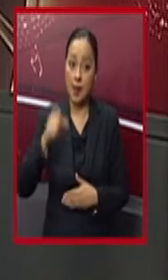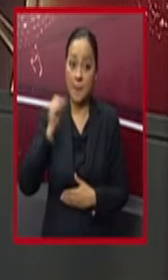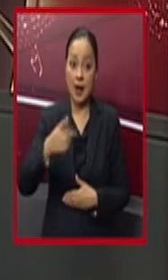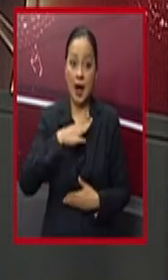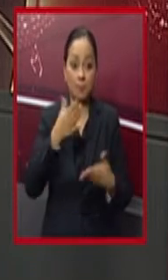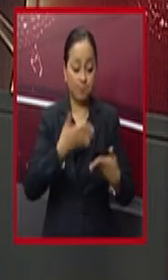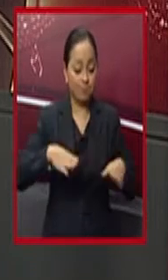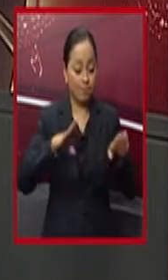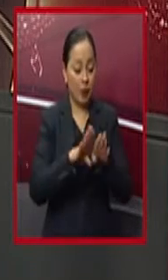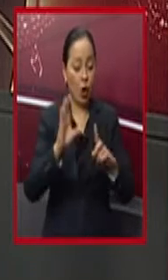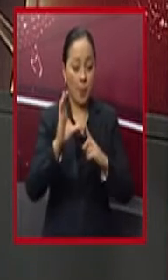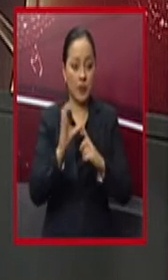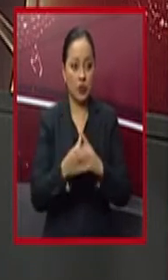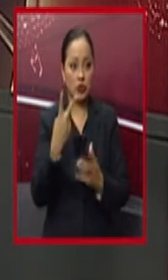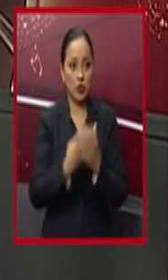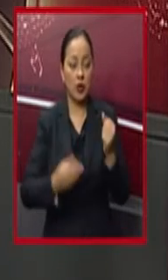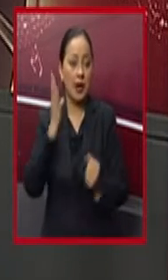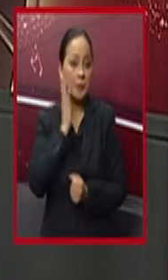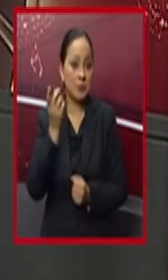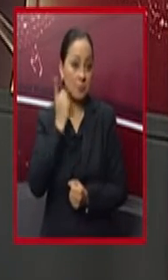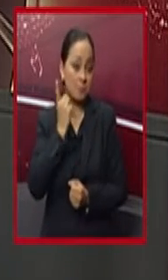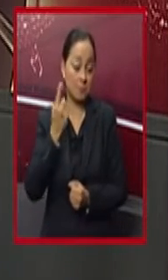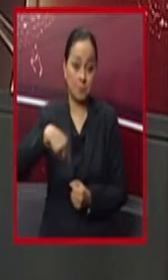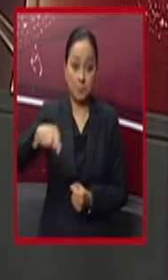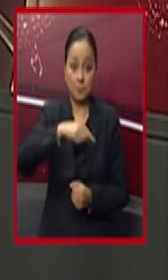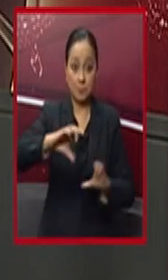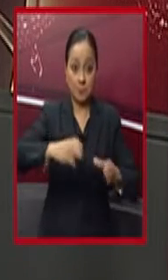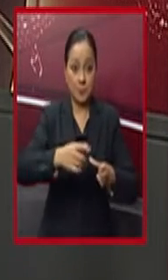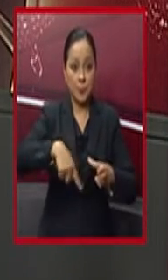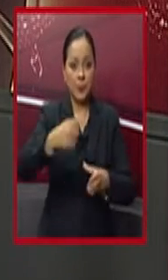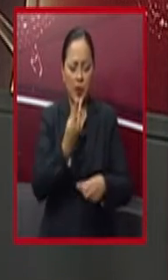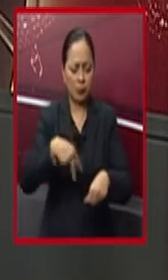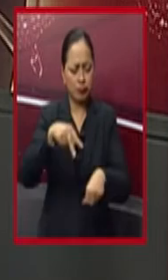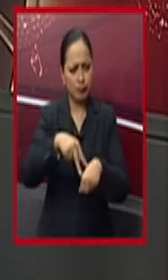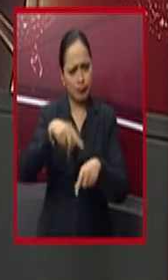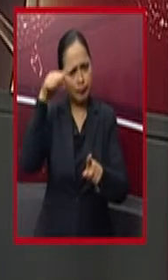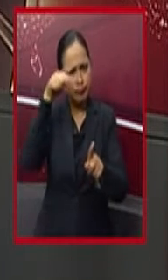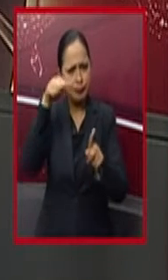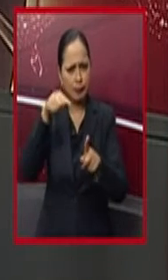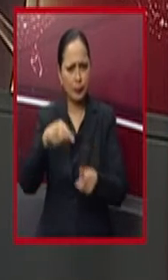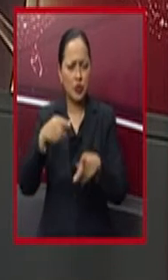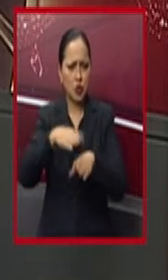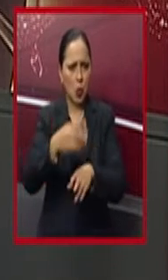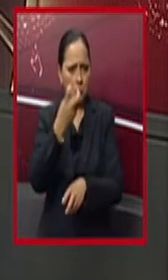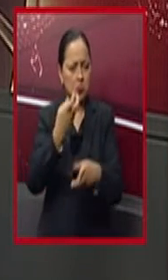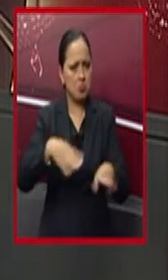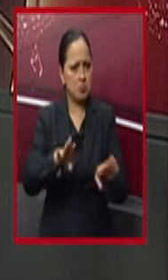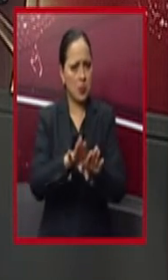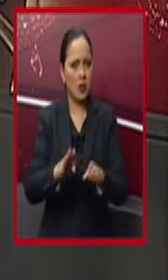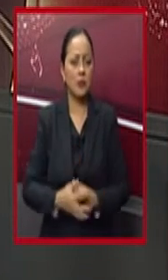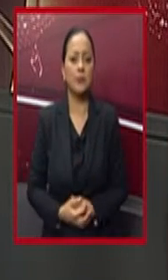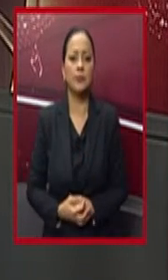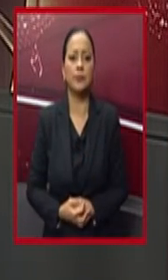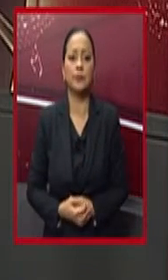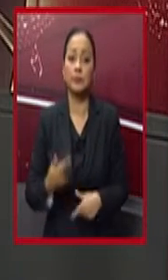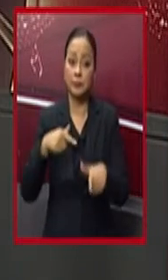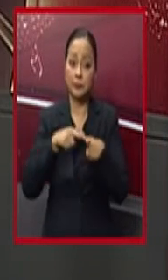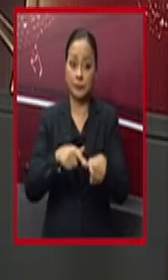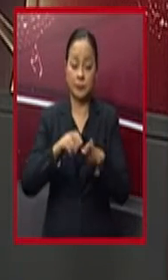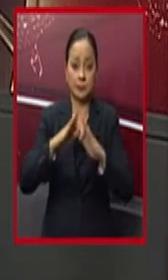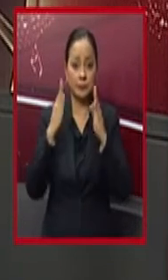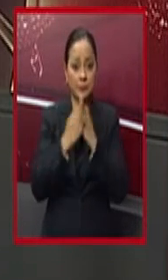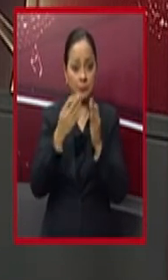la clausura de los trabajos de la Comisión Permanente y legisladores emiten diversos pronunciamientos al respecto. Para continuar con el